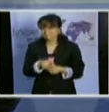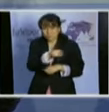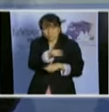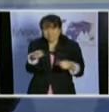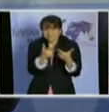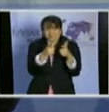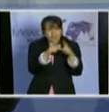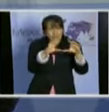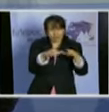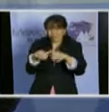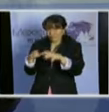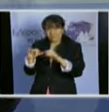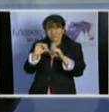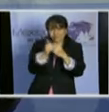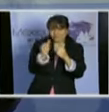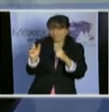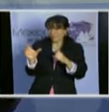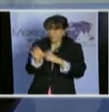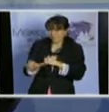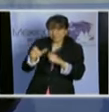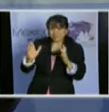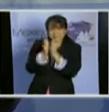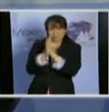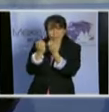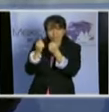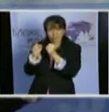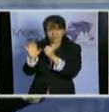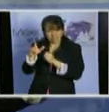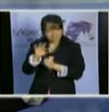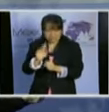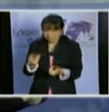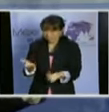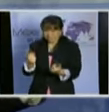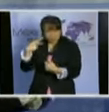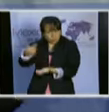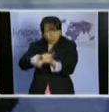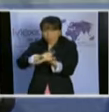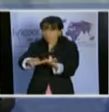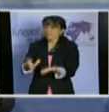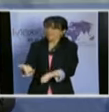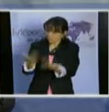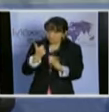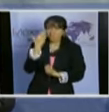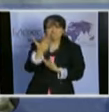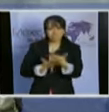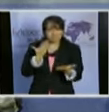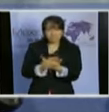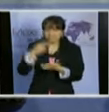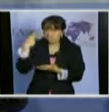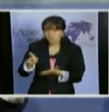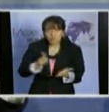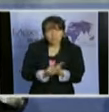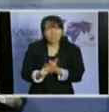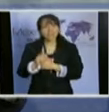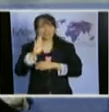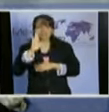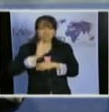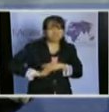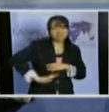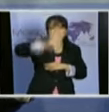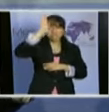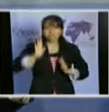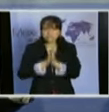bienvenida la crítica, bienvenida la propuesta, y sobre todo si se pasa de la protesta a la propuesta, mejor. Y